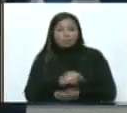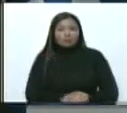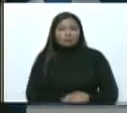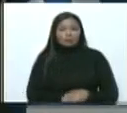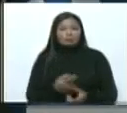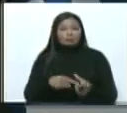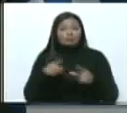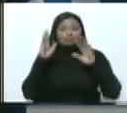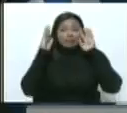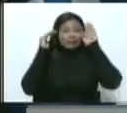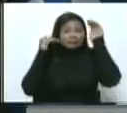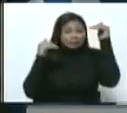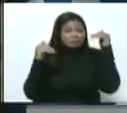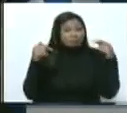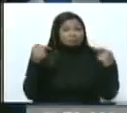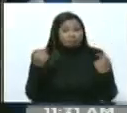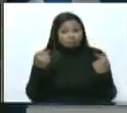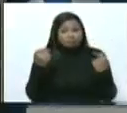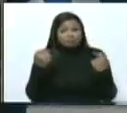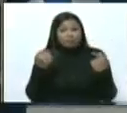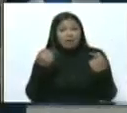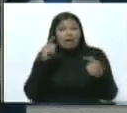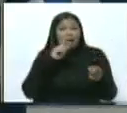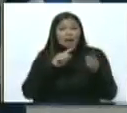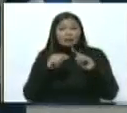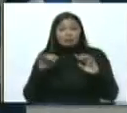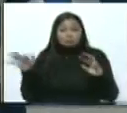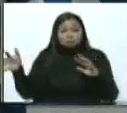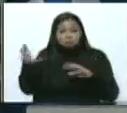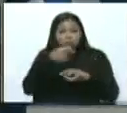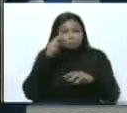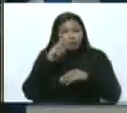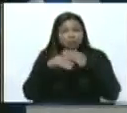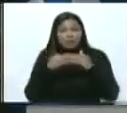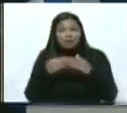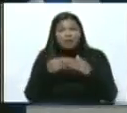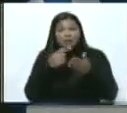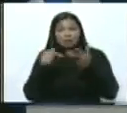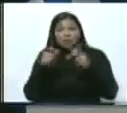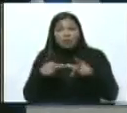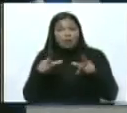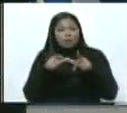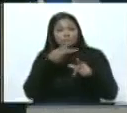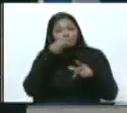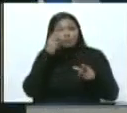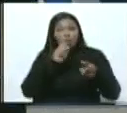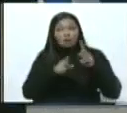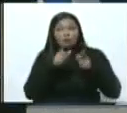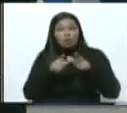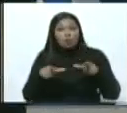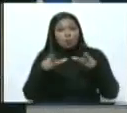oído el tambor. Se han hecho barridos y se han visto restos de droga en algunos de esos